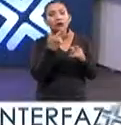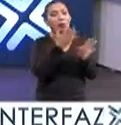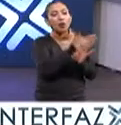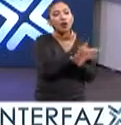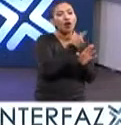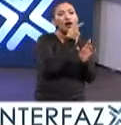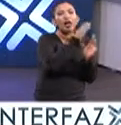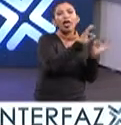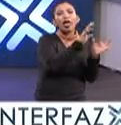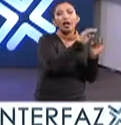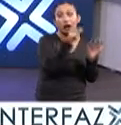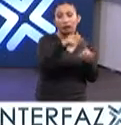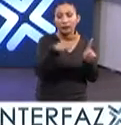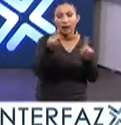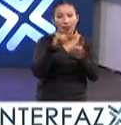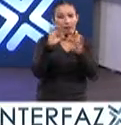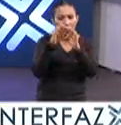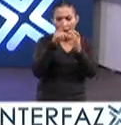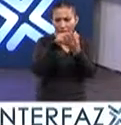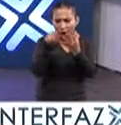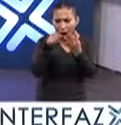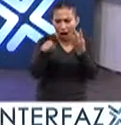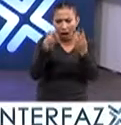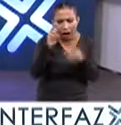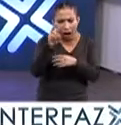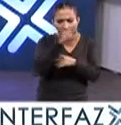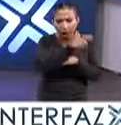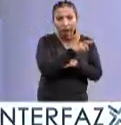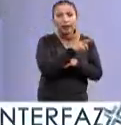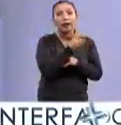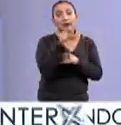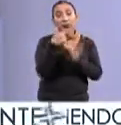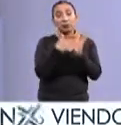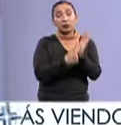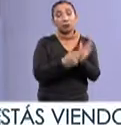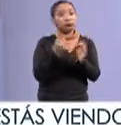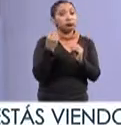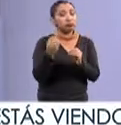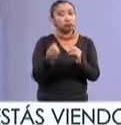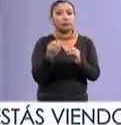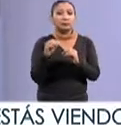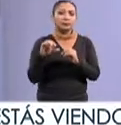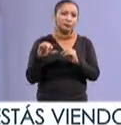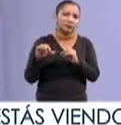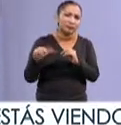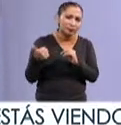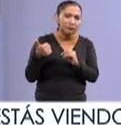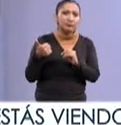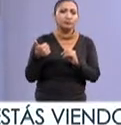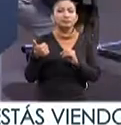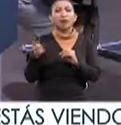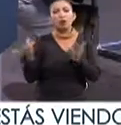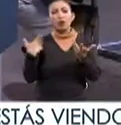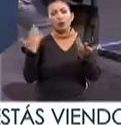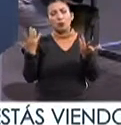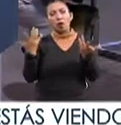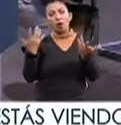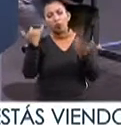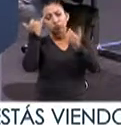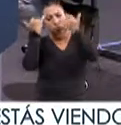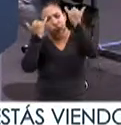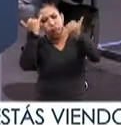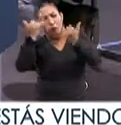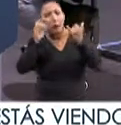la pintan, ¿no? Tiene muchos matices y además pues te muestra muchas otras alegorías, ¿no? De